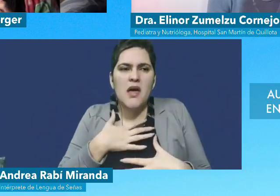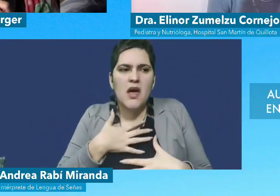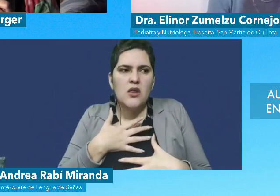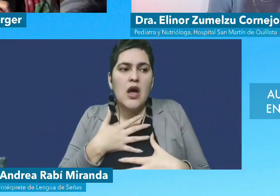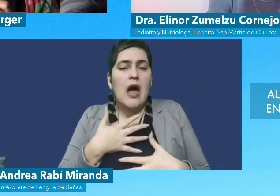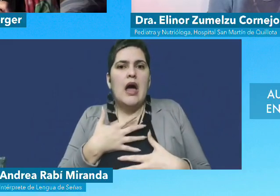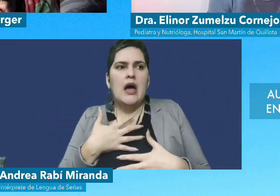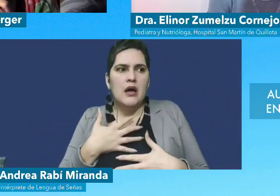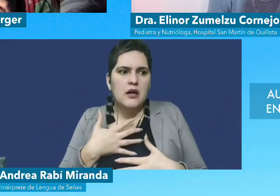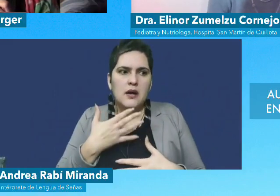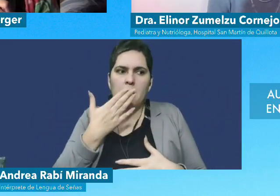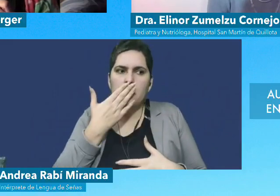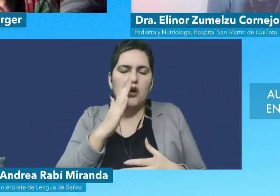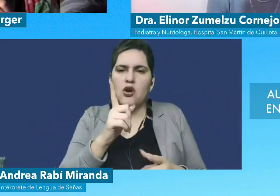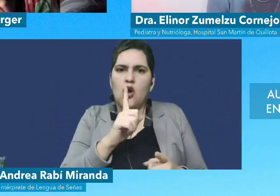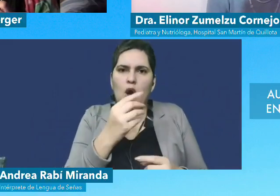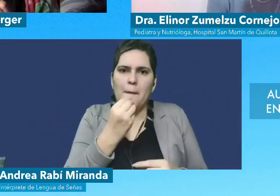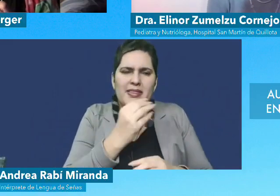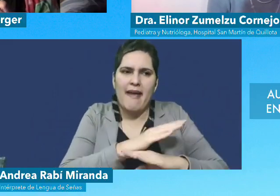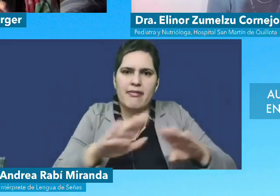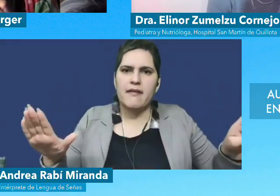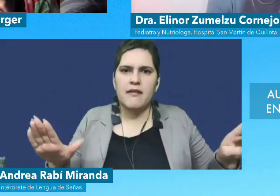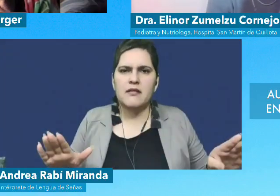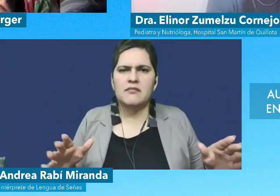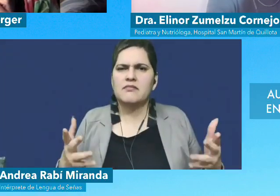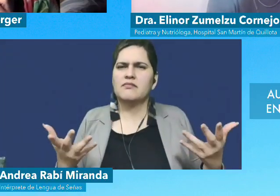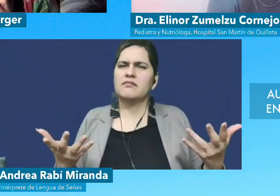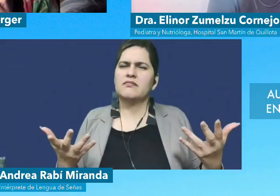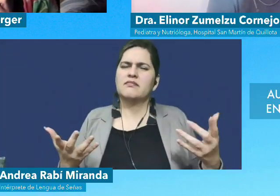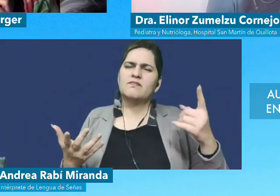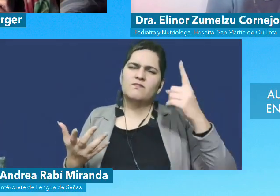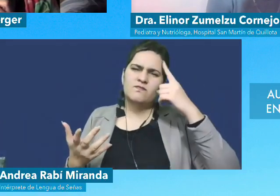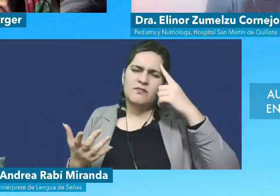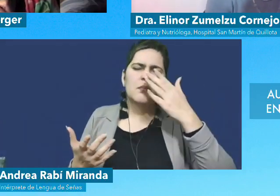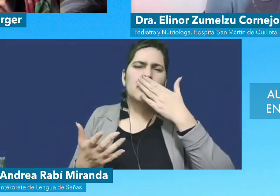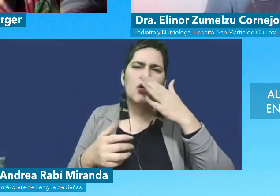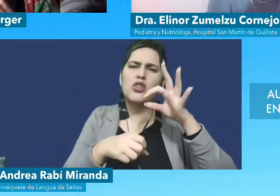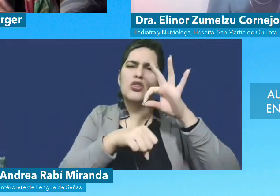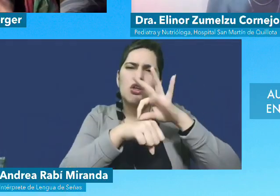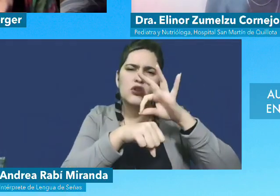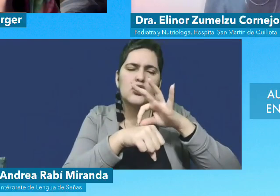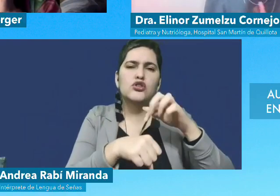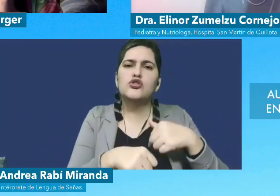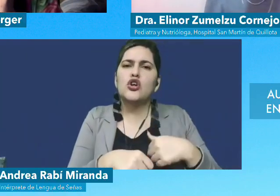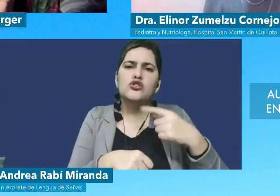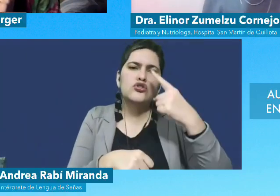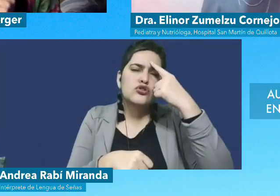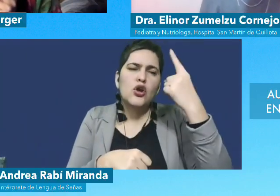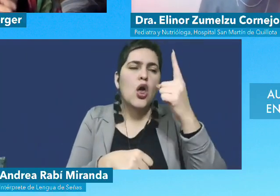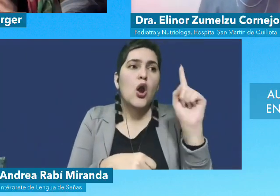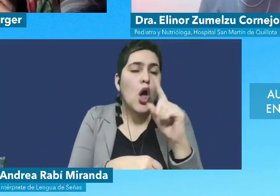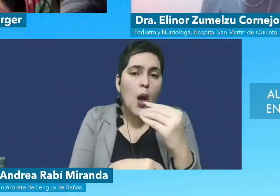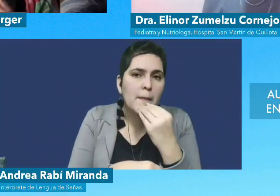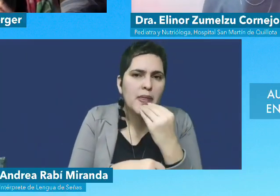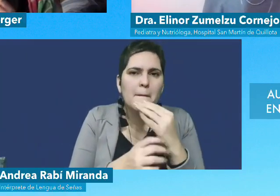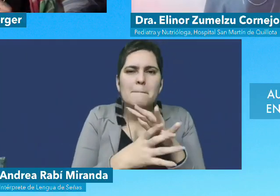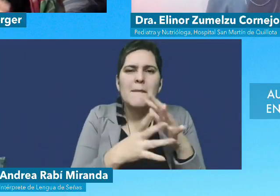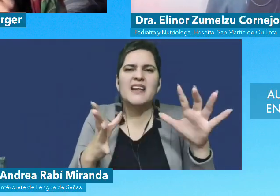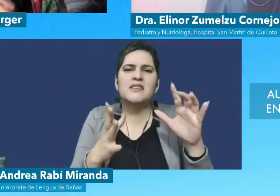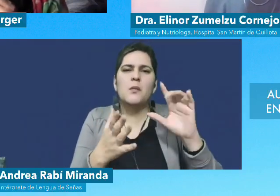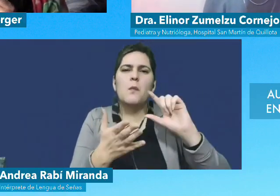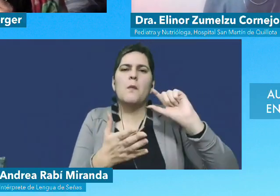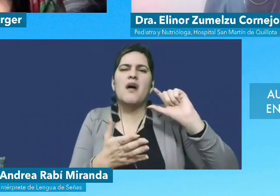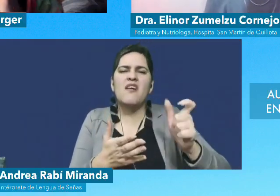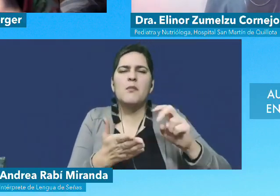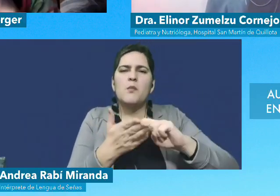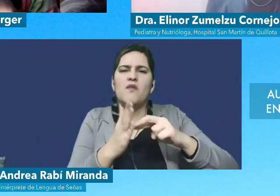que no coma nada, pero eso requiere una guía de especialistas. No, no se puede decir no consumir porque el daño es mayor. Mm. De